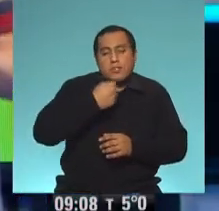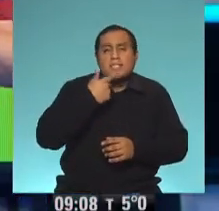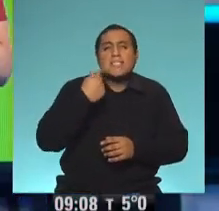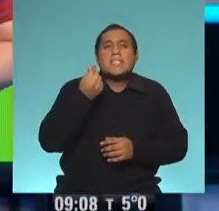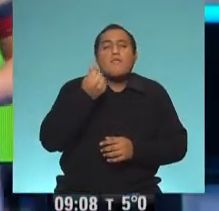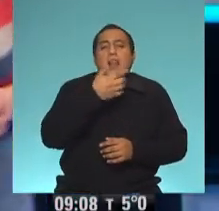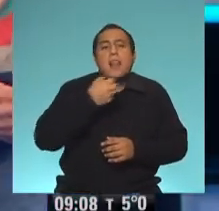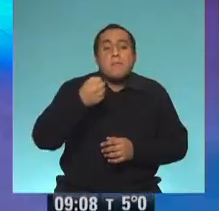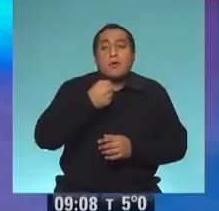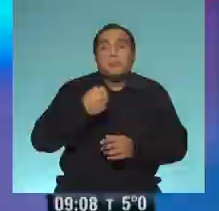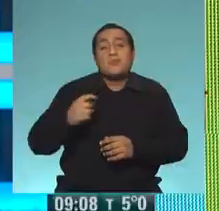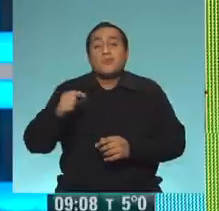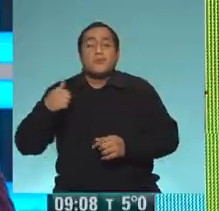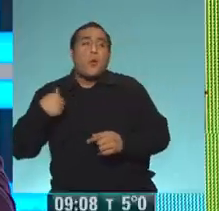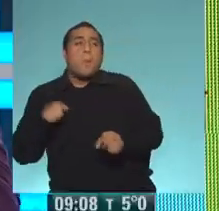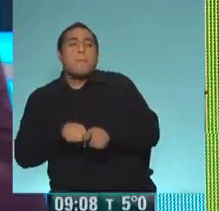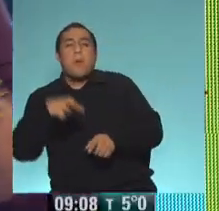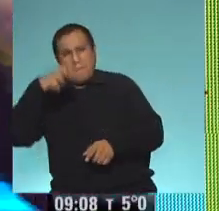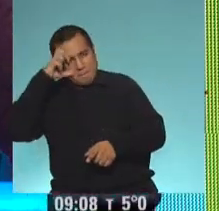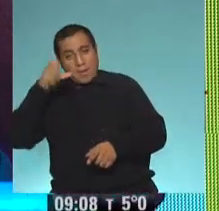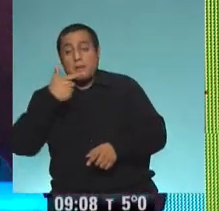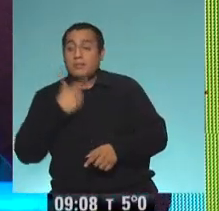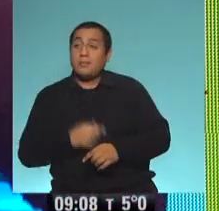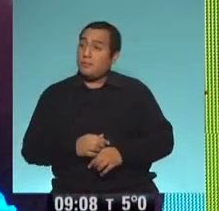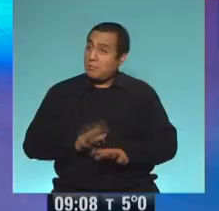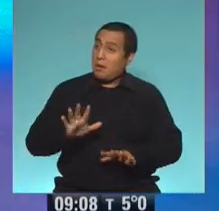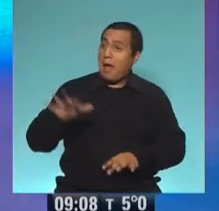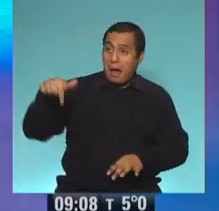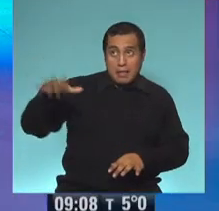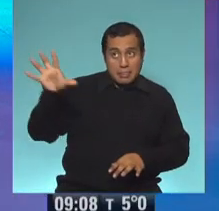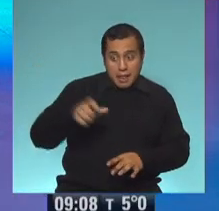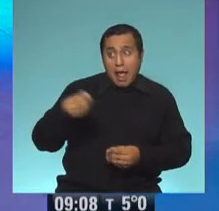Hace mucho, pero acá no vimos ninguna galletita,